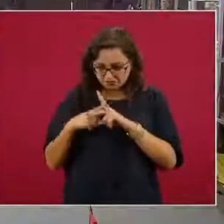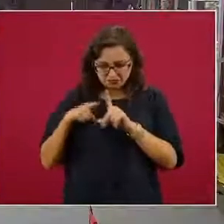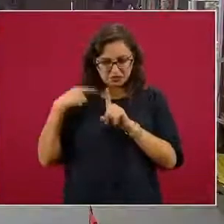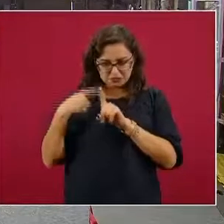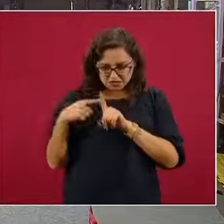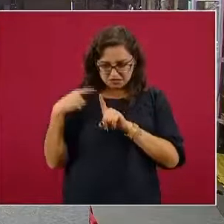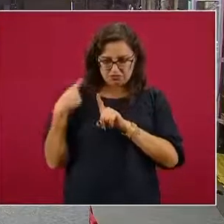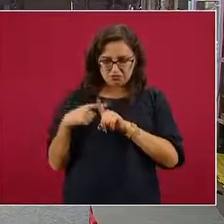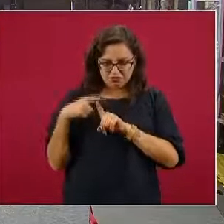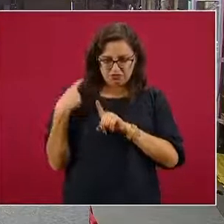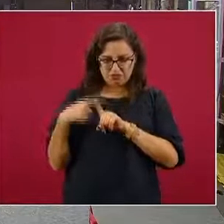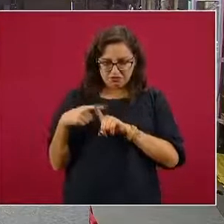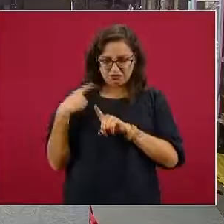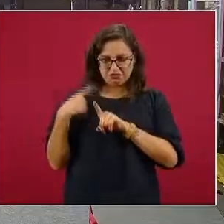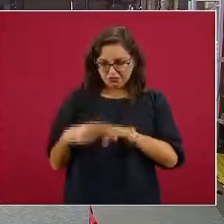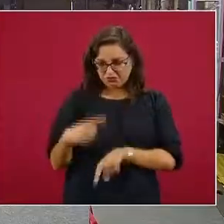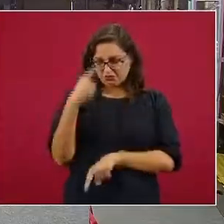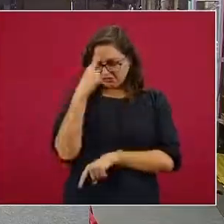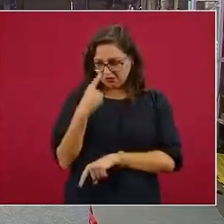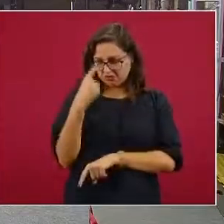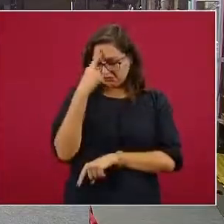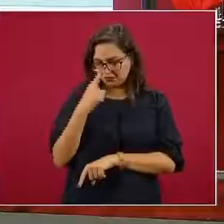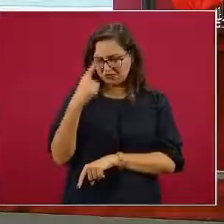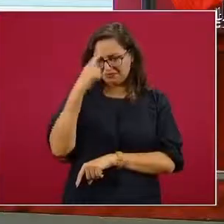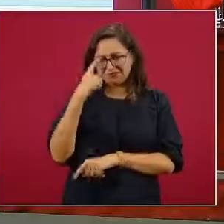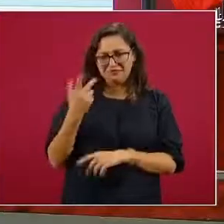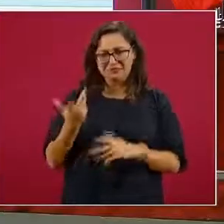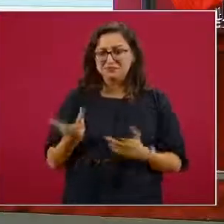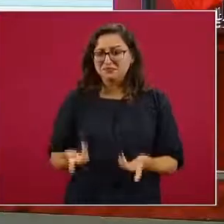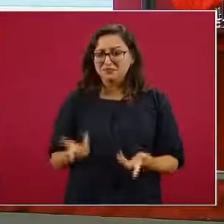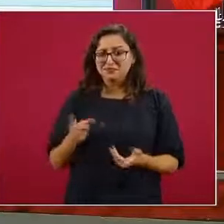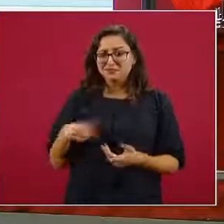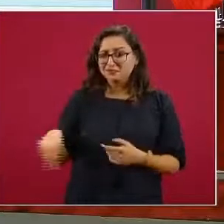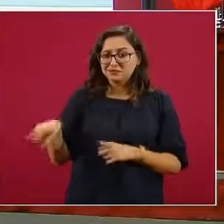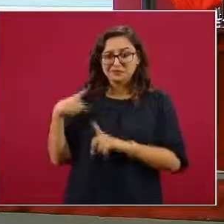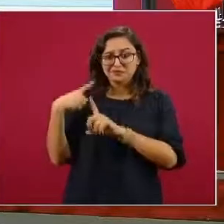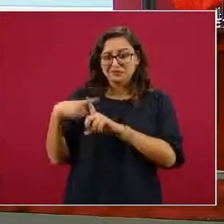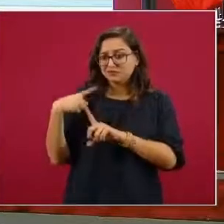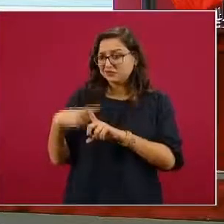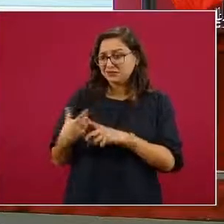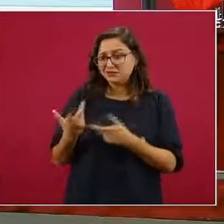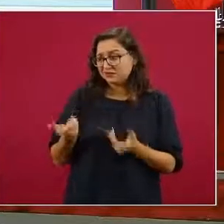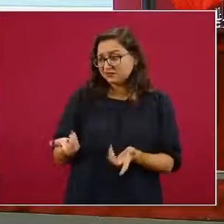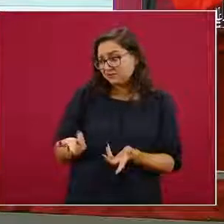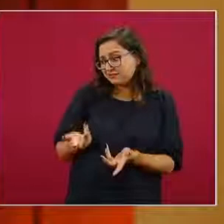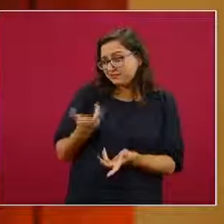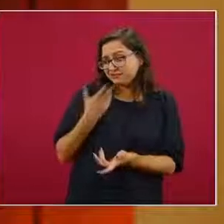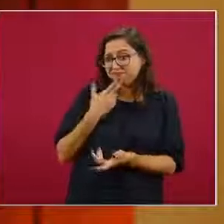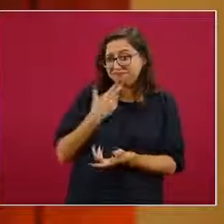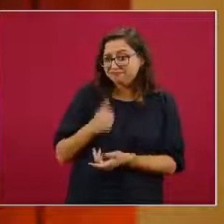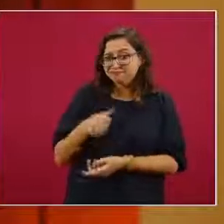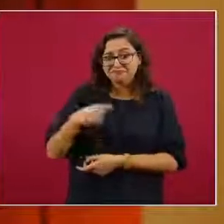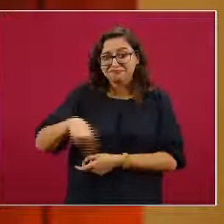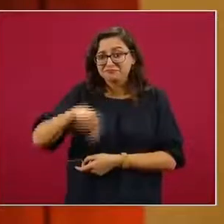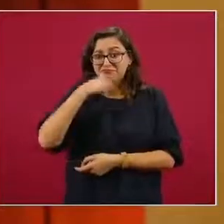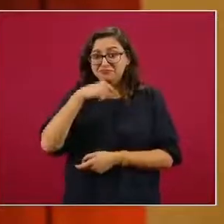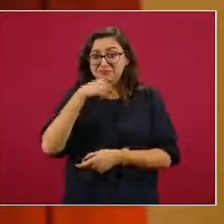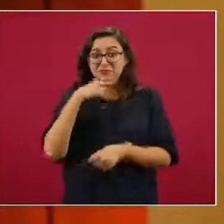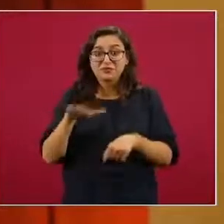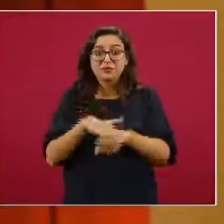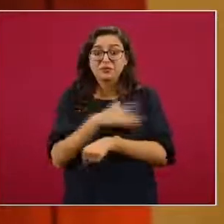sumar y sumar y sumar. Lo que están sumando ya no tiene un sentido epidemiológico, porque los